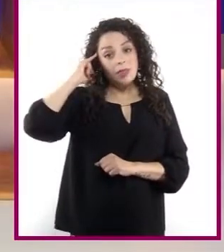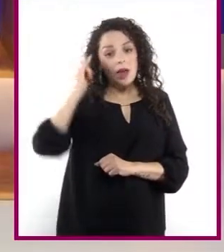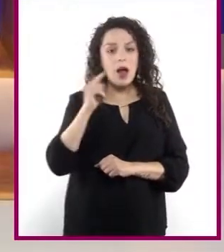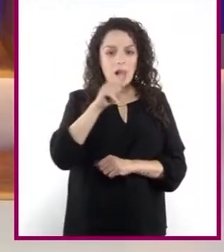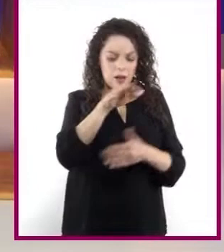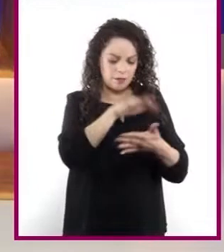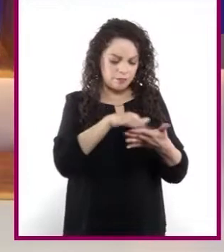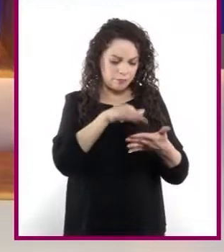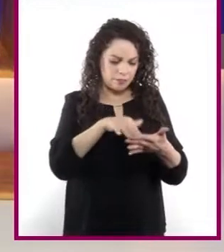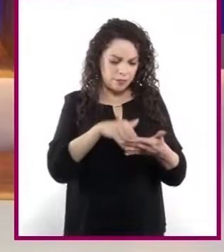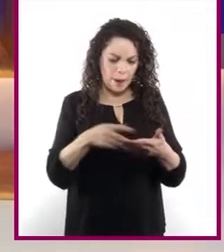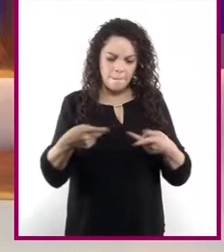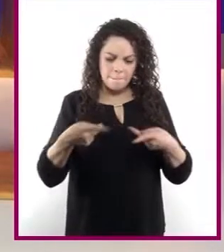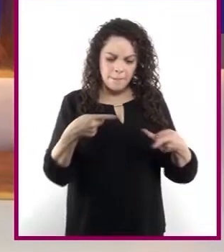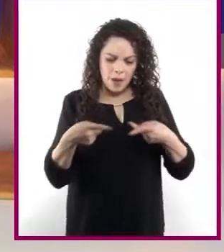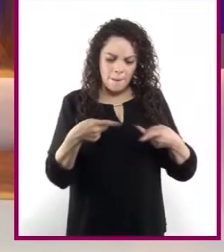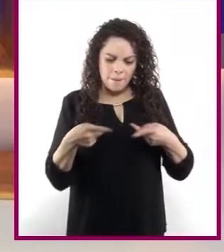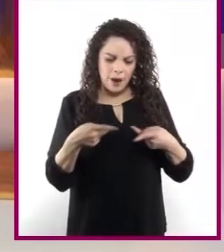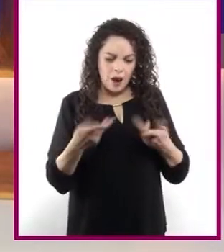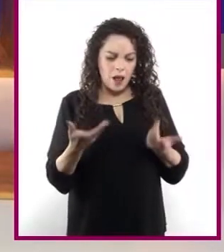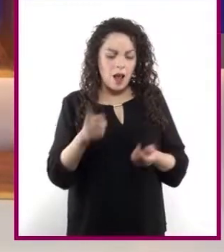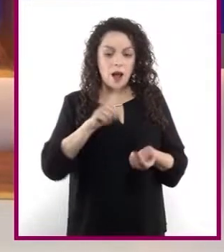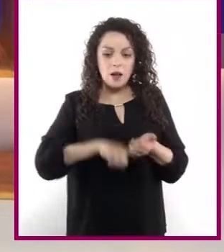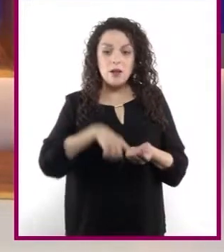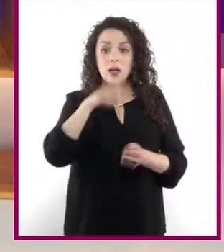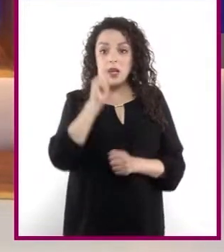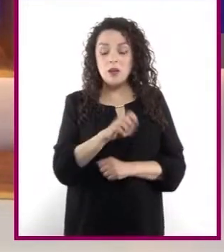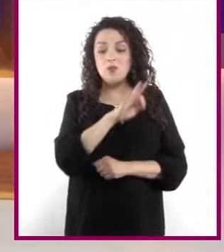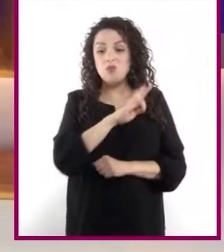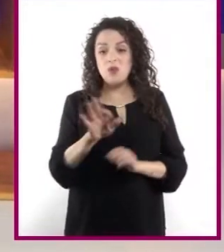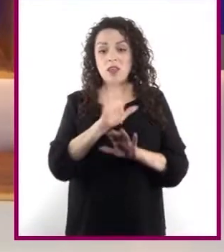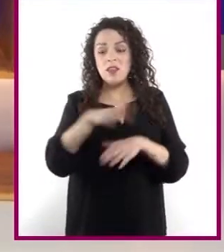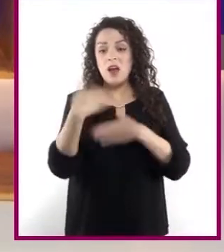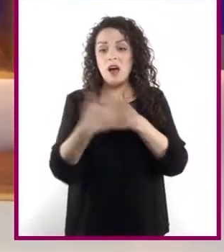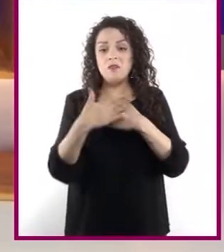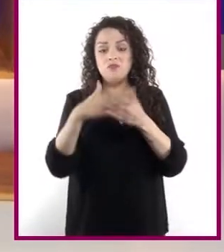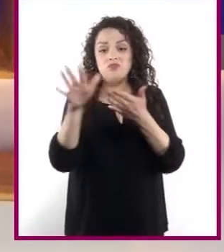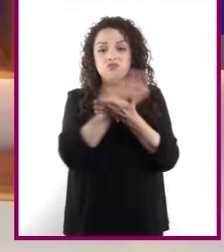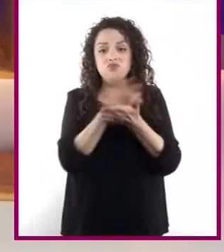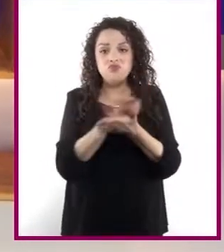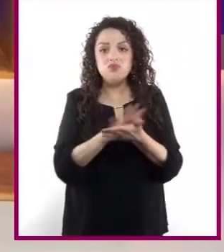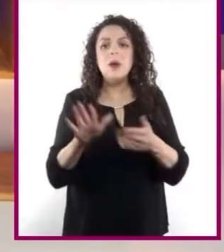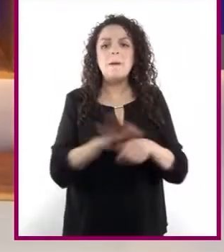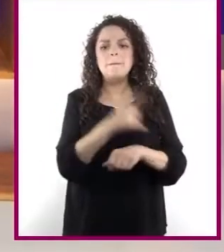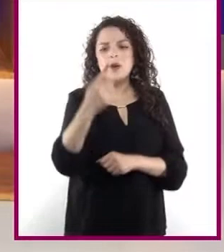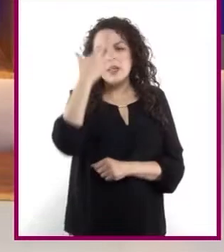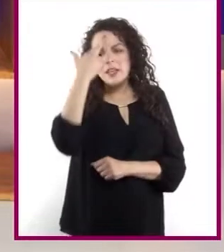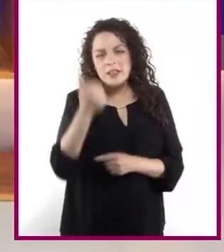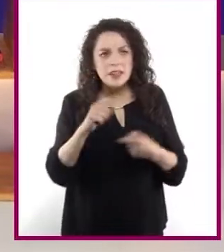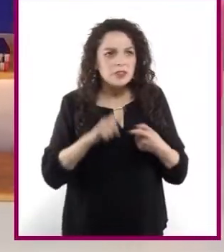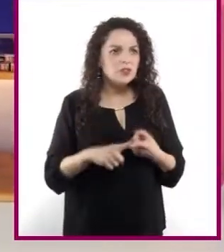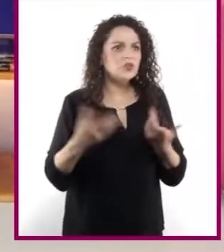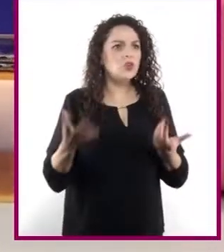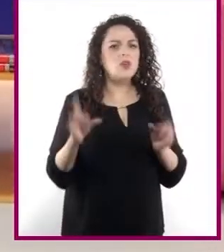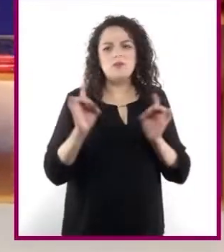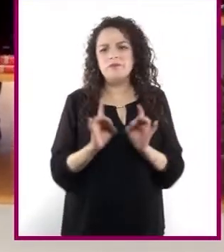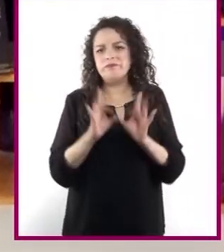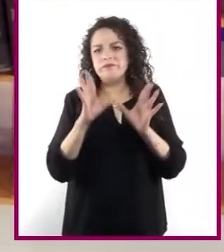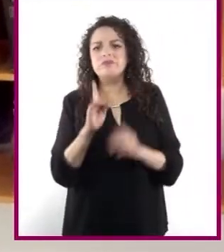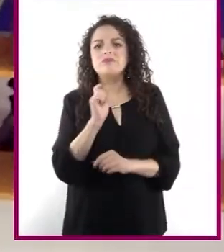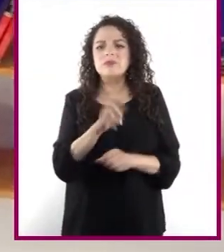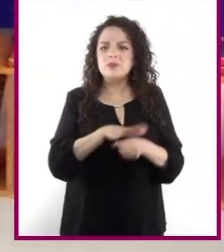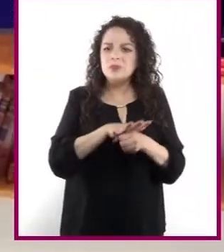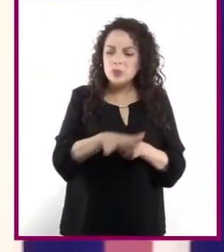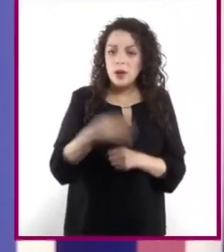texto acerca de las que están en peligro de desaparecer, sus causas, consecuencias y la necesidad